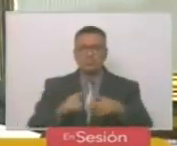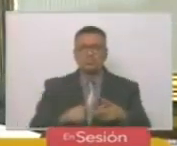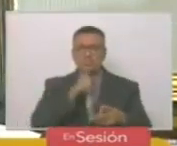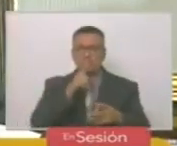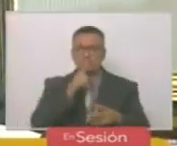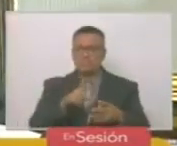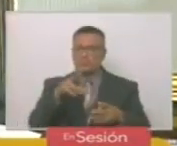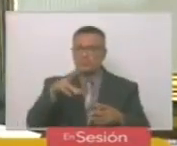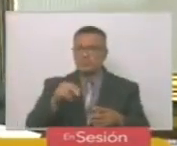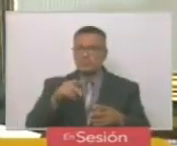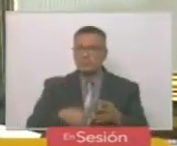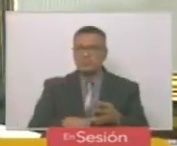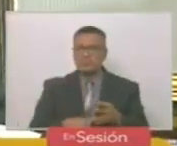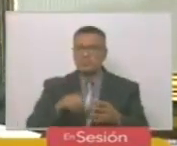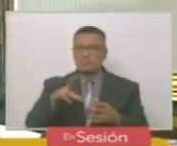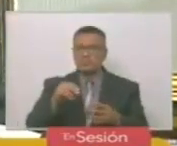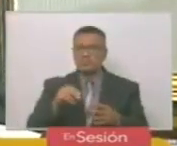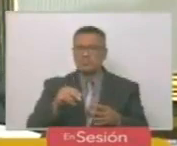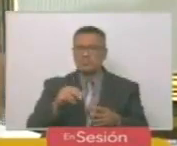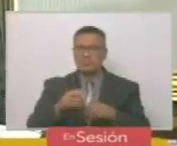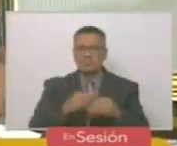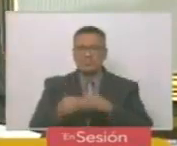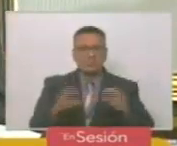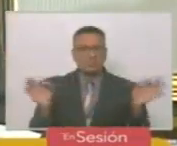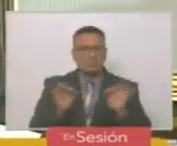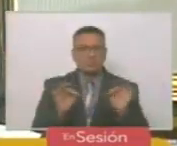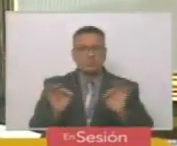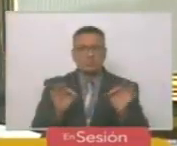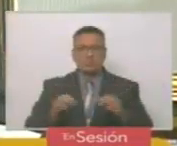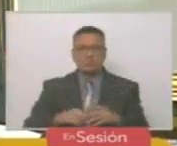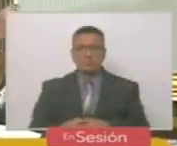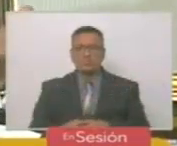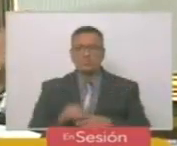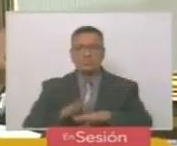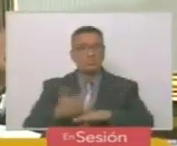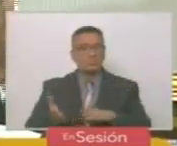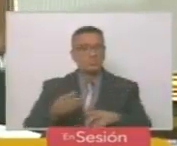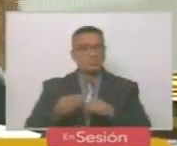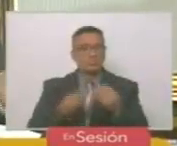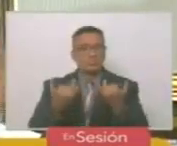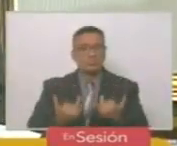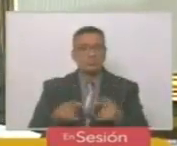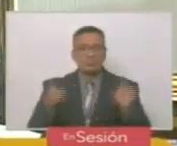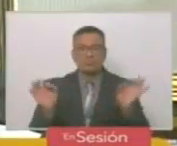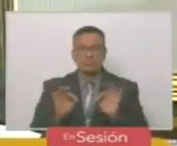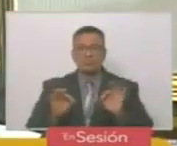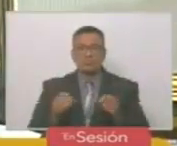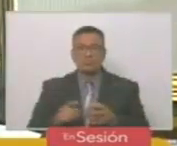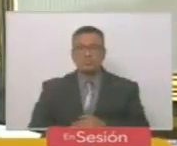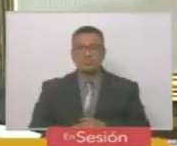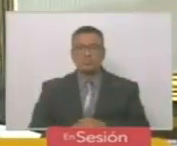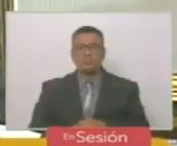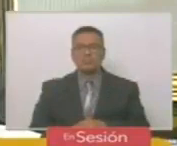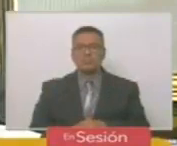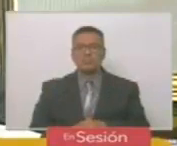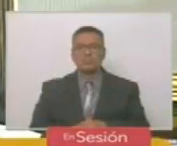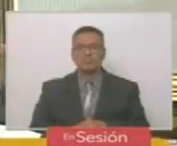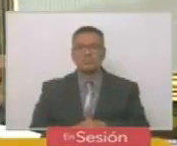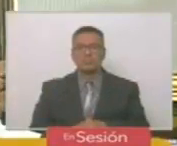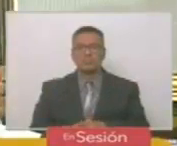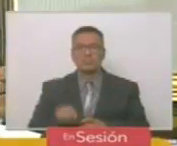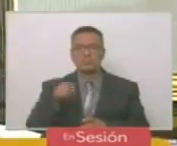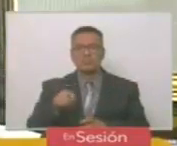no les ha llevado a nada, porque eso es lo que ahora son, la nada, que